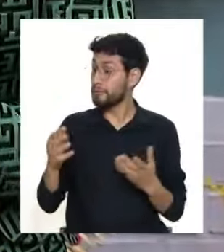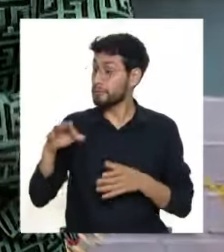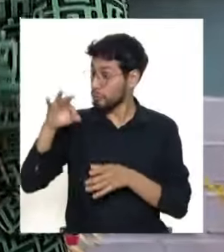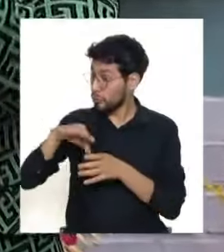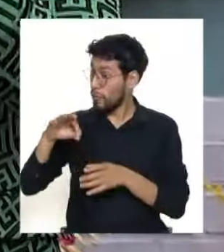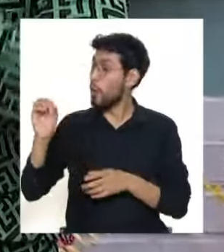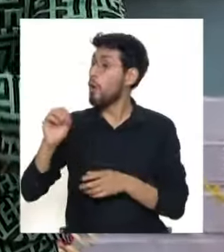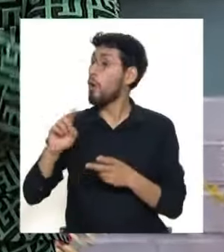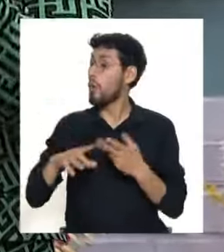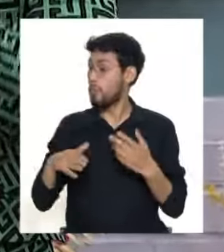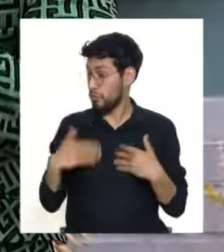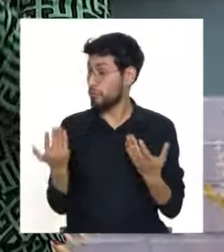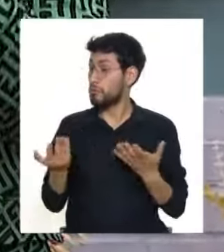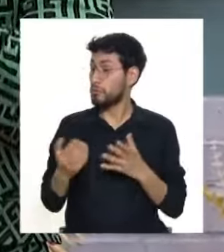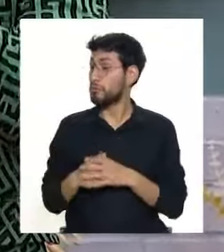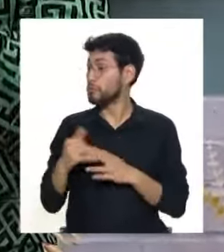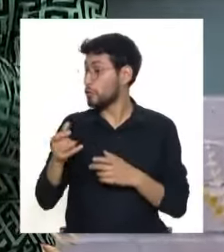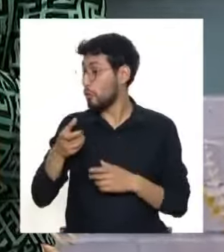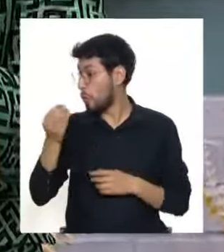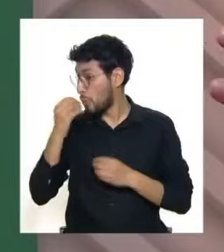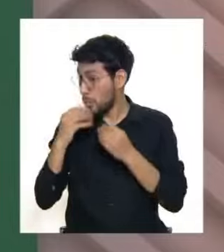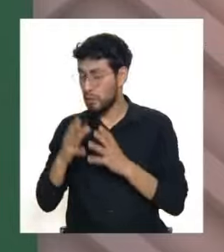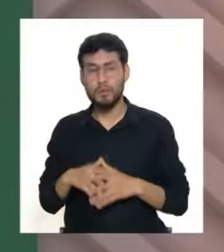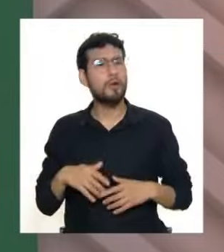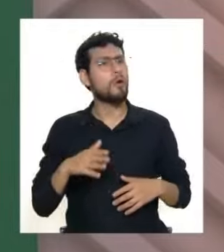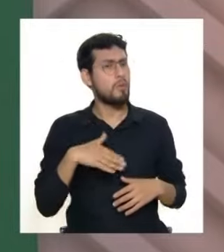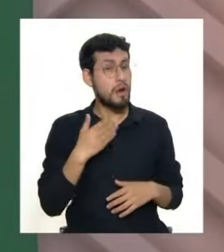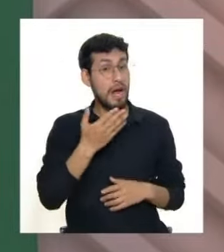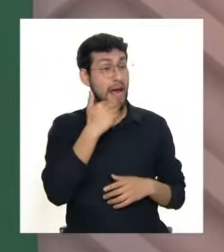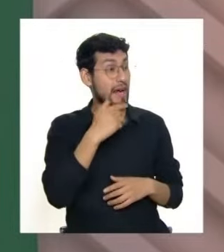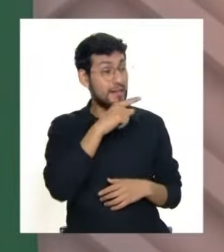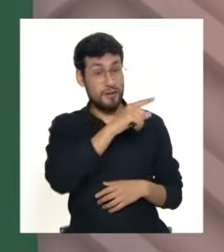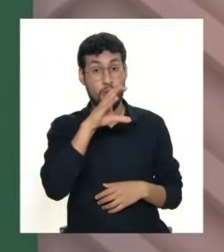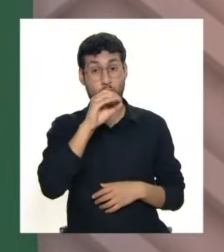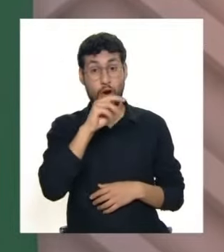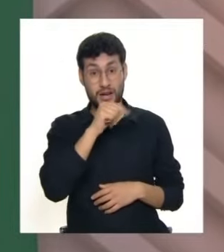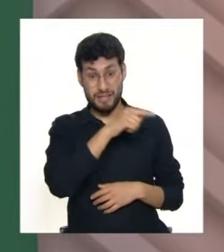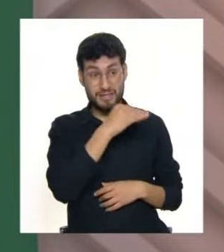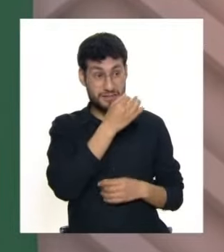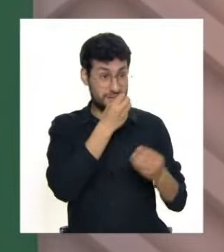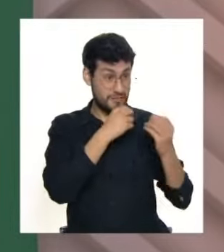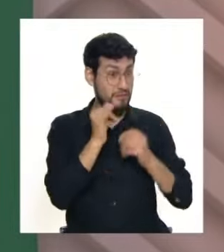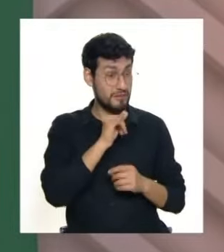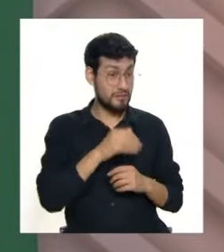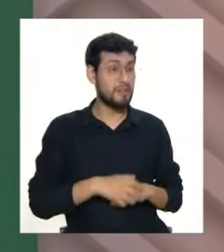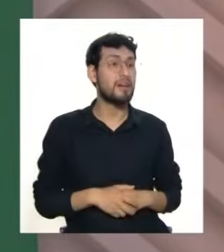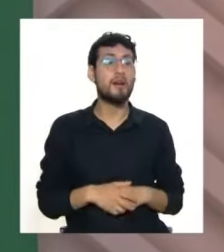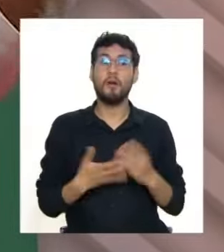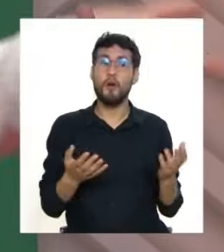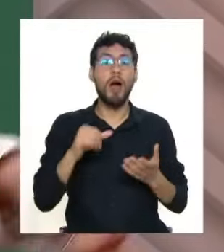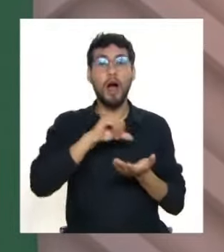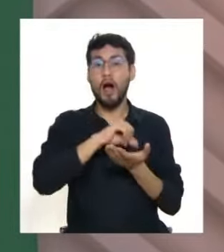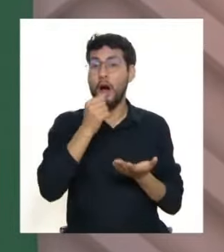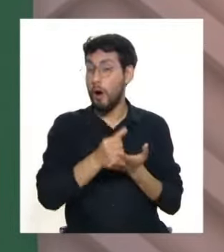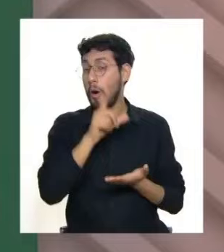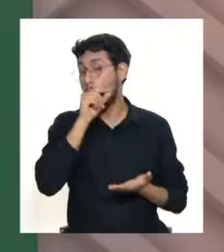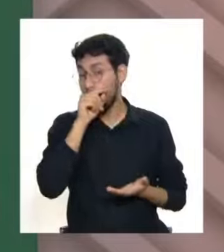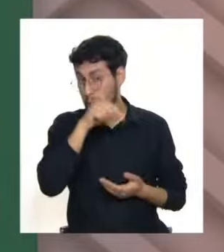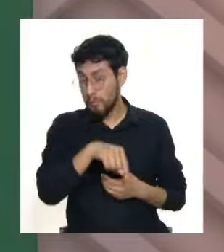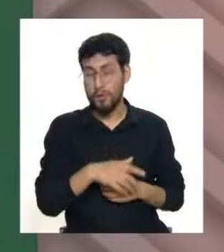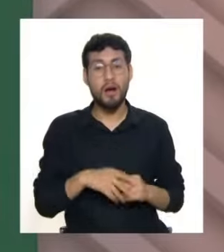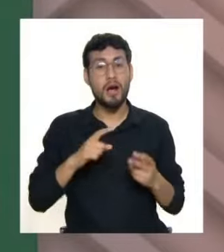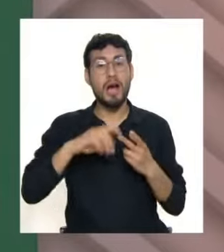infusión o también si lo hacemos parte de una dieta? Se utiliza muy bien en el ají de cocona que están consumiendo ustedes, un arroz con